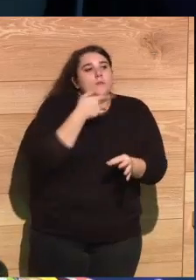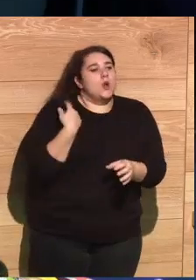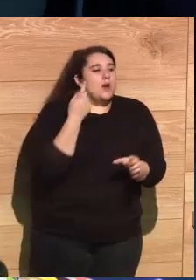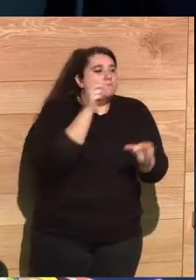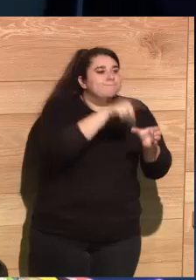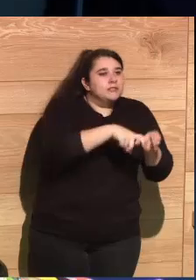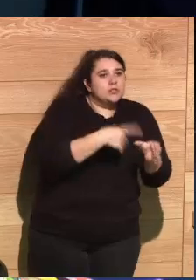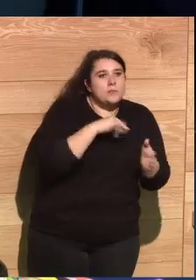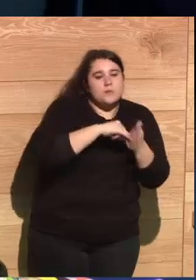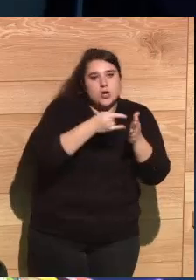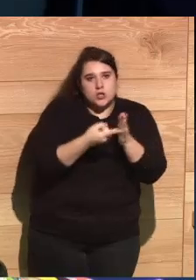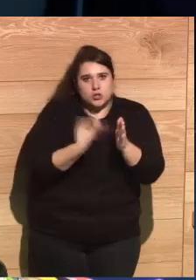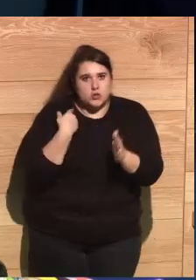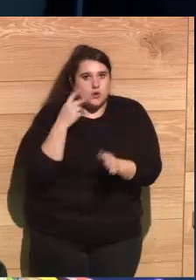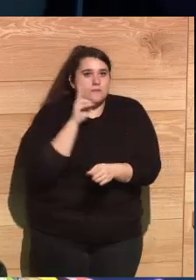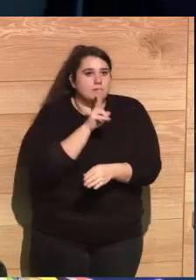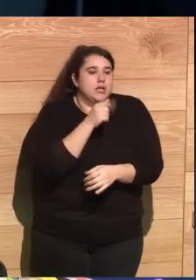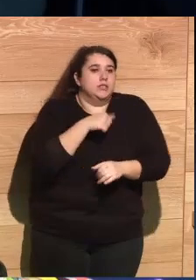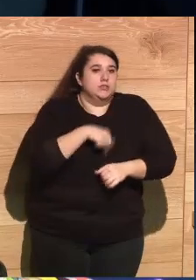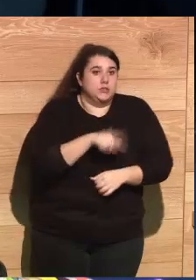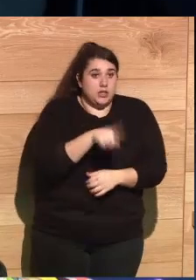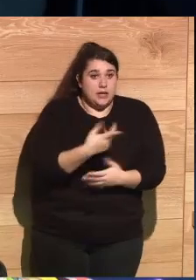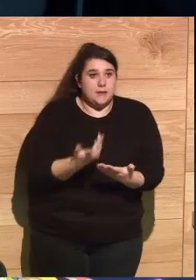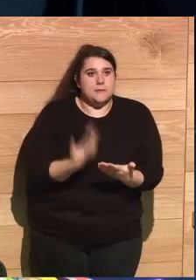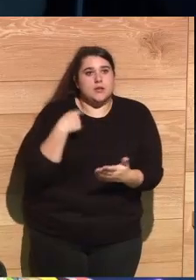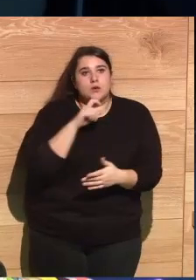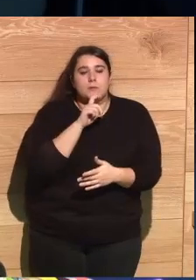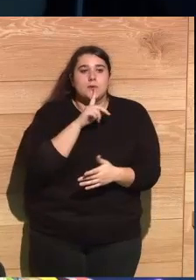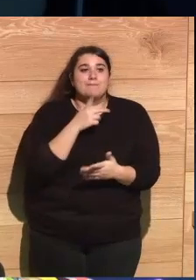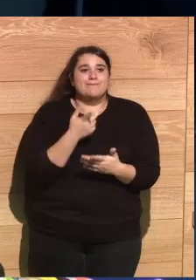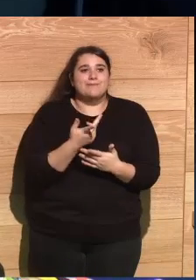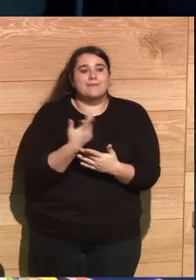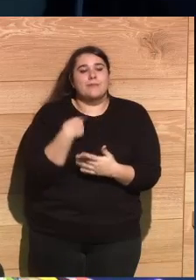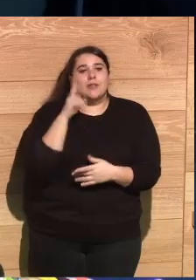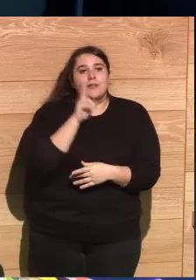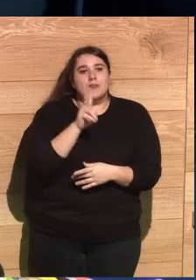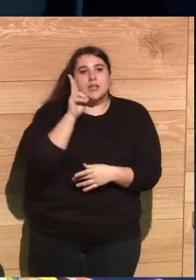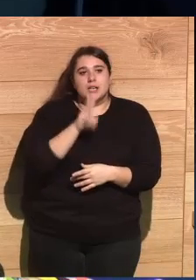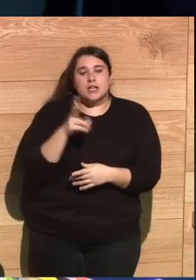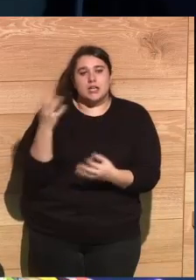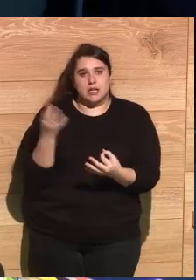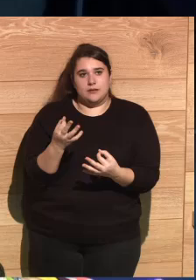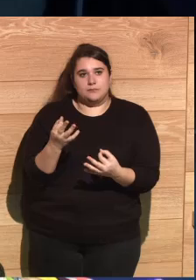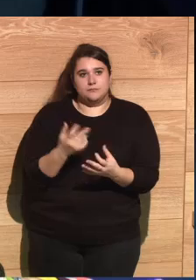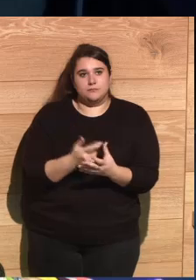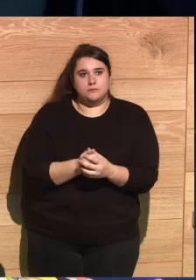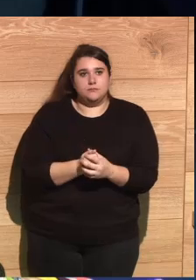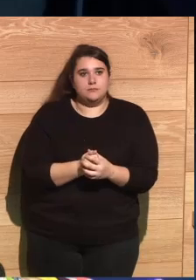hacer proyectos me he encontrado a veteranos en mi vida, me he ido cruzando con los veteranos y he visto muchas veces en el espacio